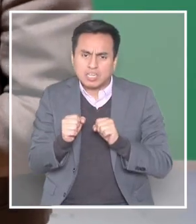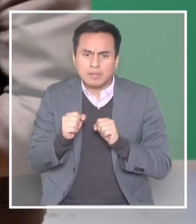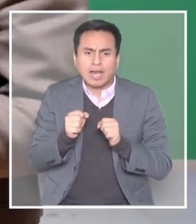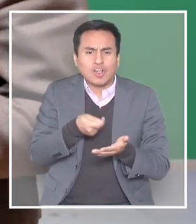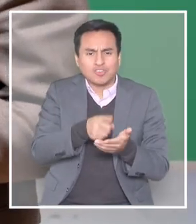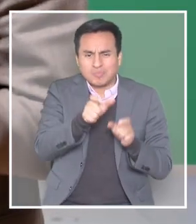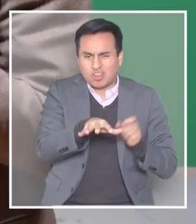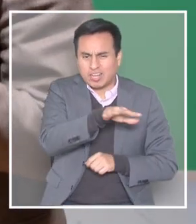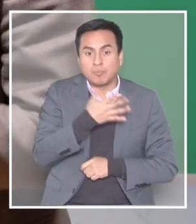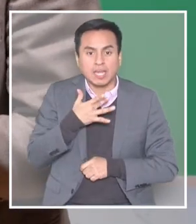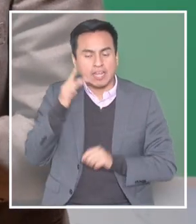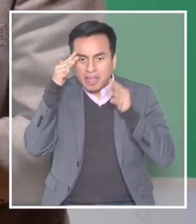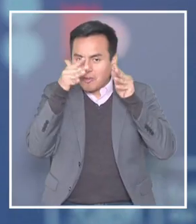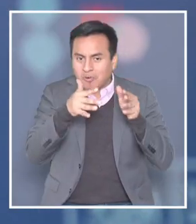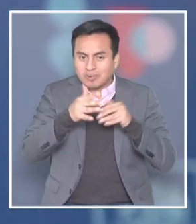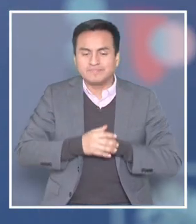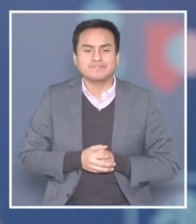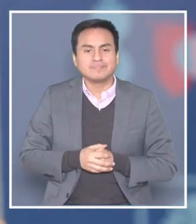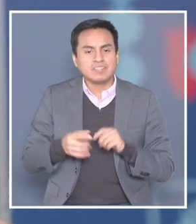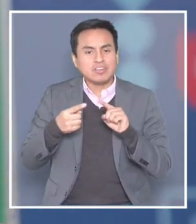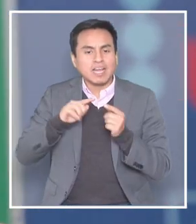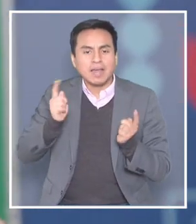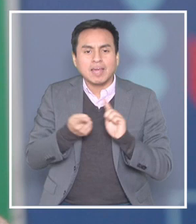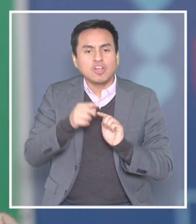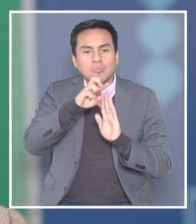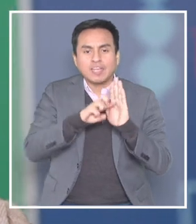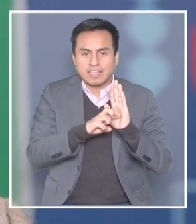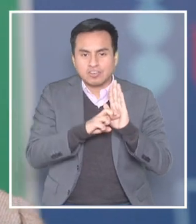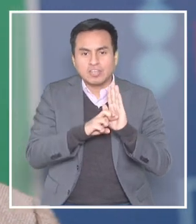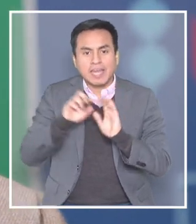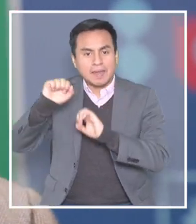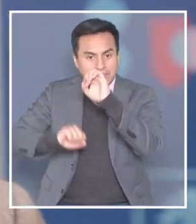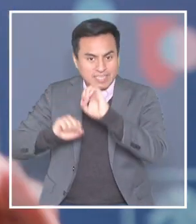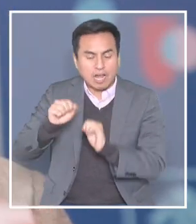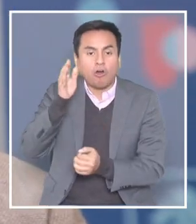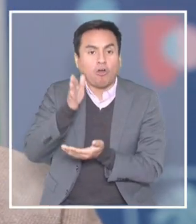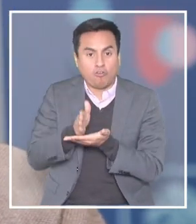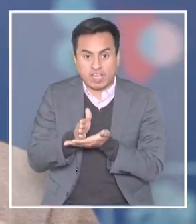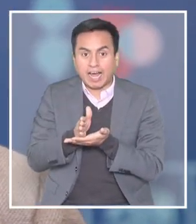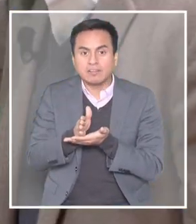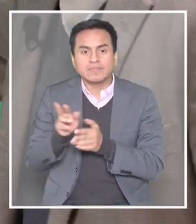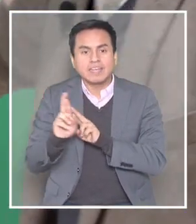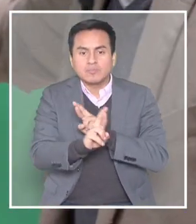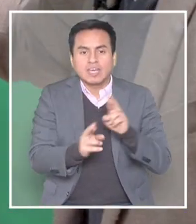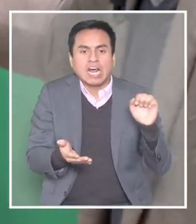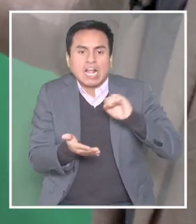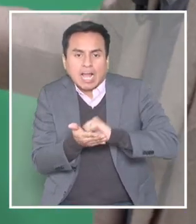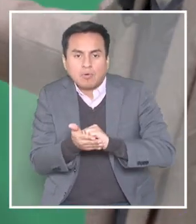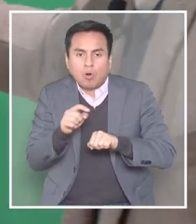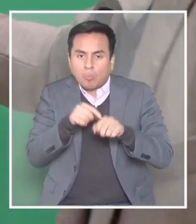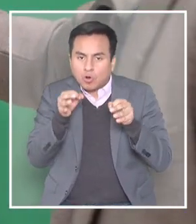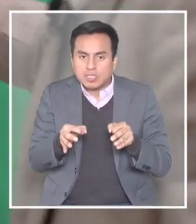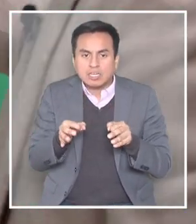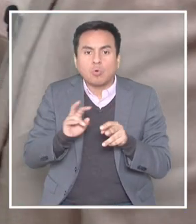posible a las y los consumidores, porque ese es nuestro foco. Una de las cosas que va a cambiar nuestro proyecto es que las empresas van a estar obligadas a responder los reclamos de